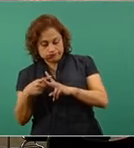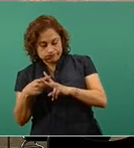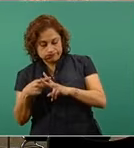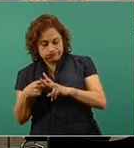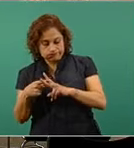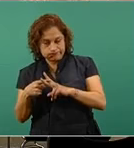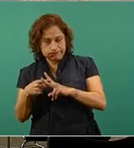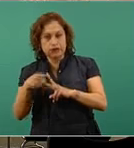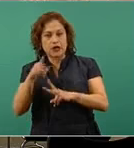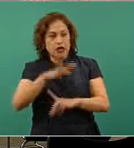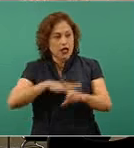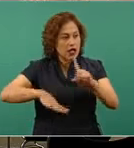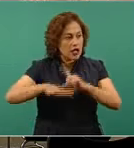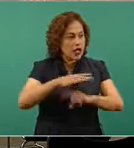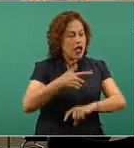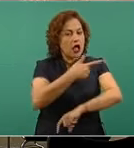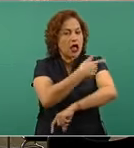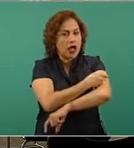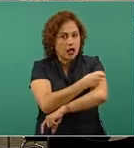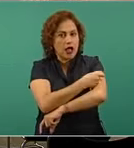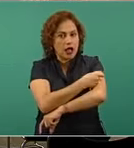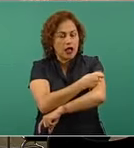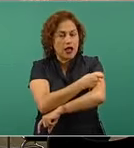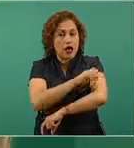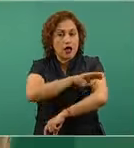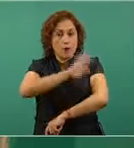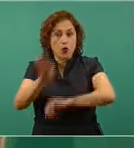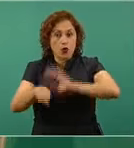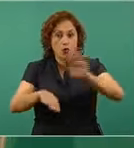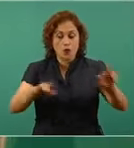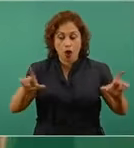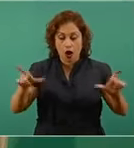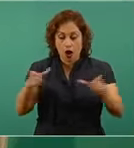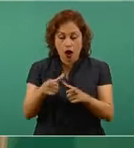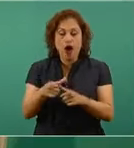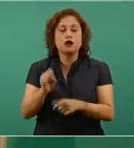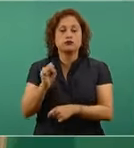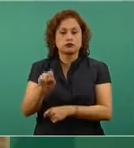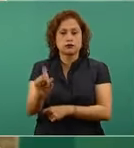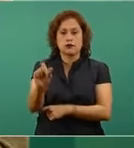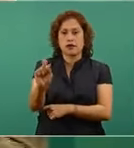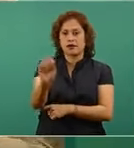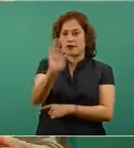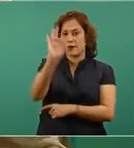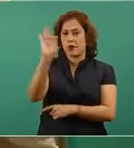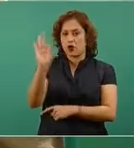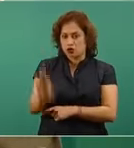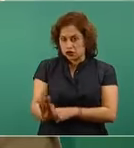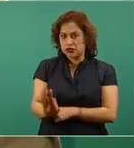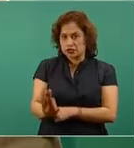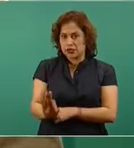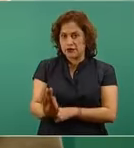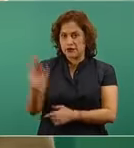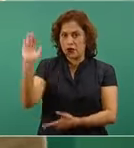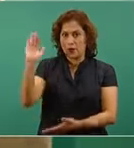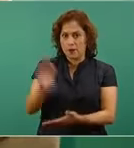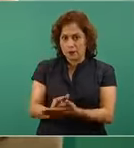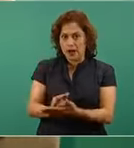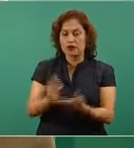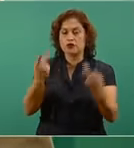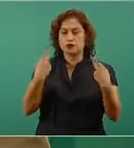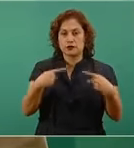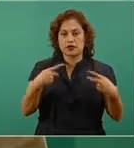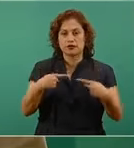qué impacto en mortalidad pudiésemos tener, es precisamente cuando hablamos de este 20% de cobertura en la población general, que si